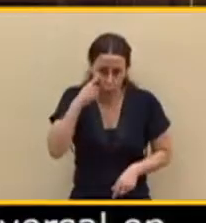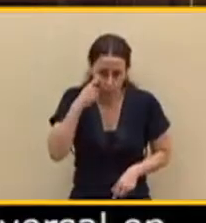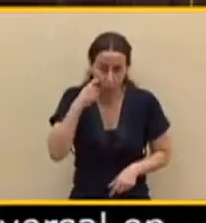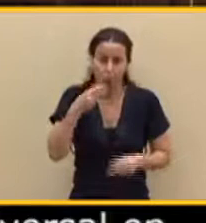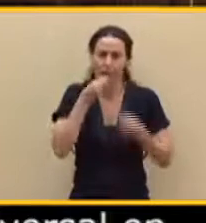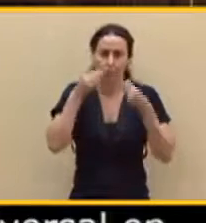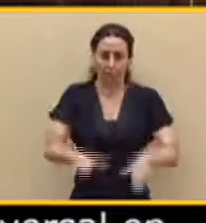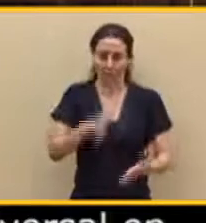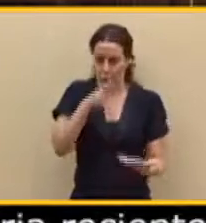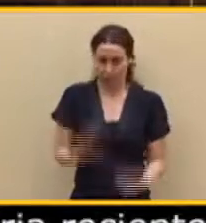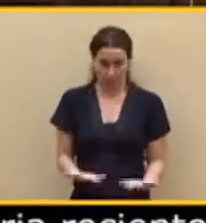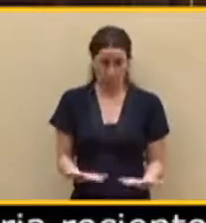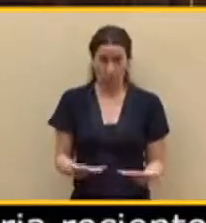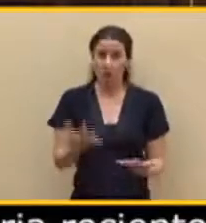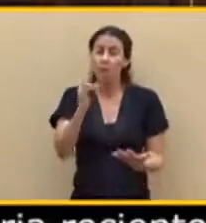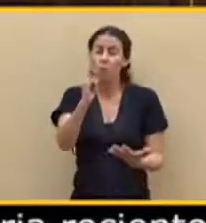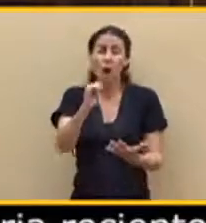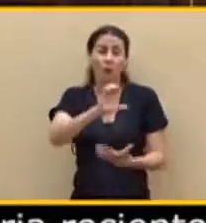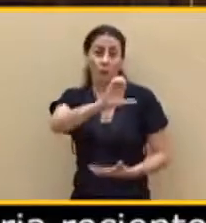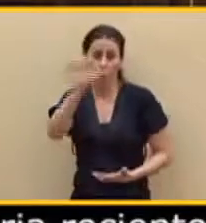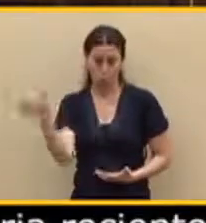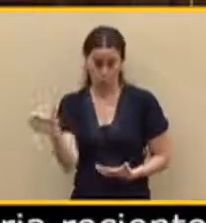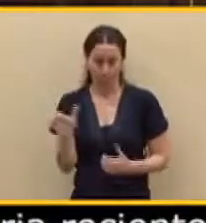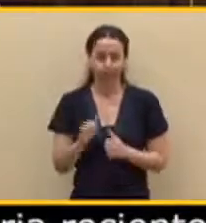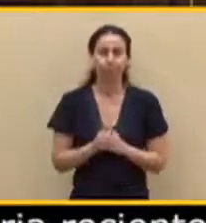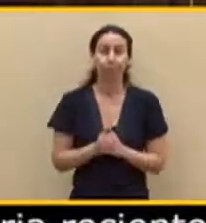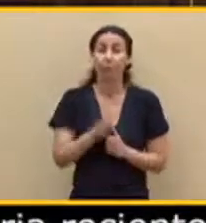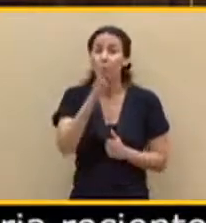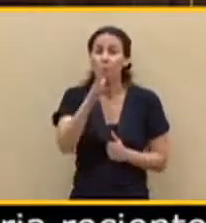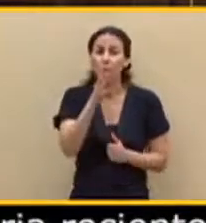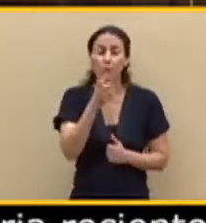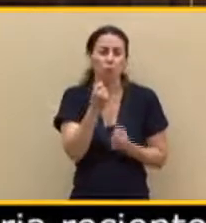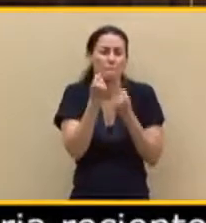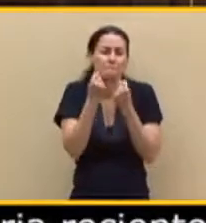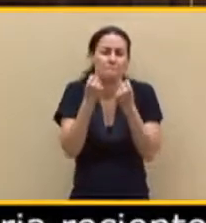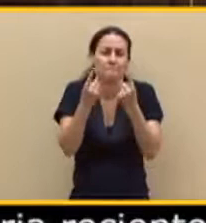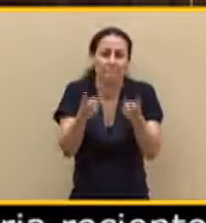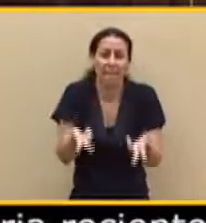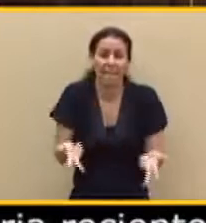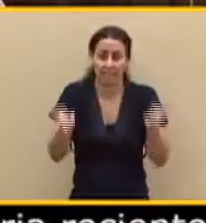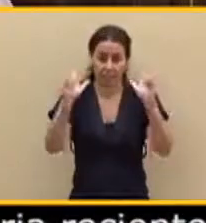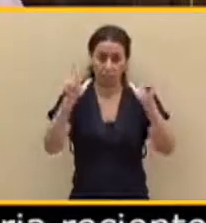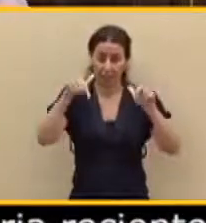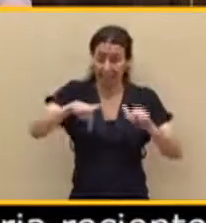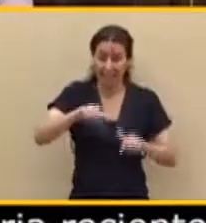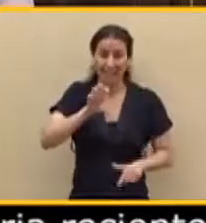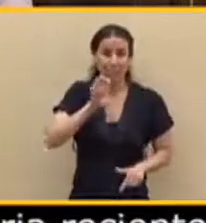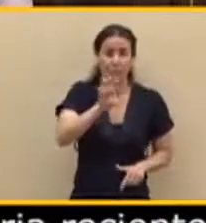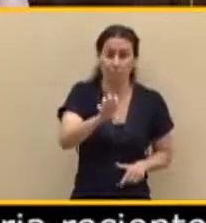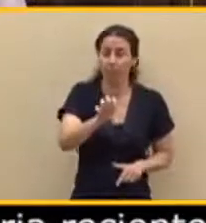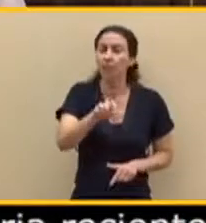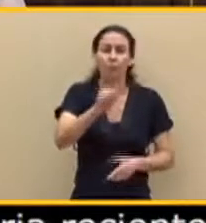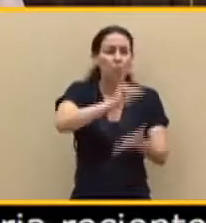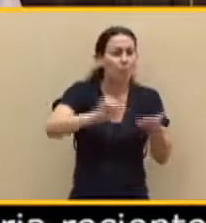el resto de Europa. Por eso miles de demócratas aún no tienen en este país el descanso que merecen, mientras